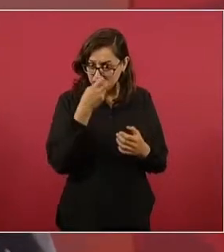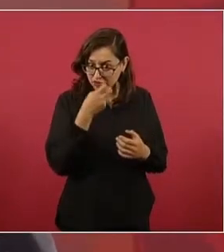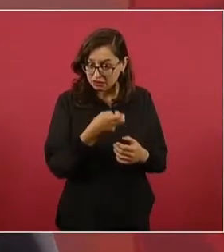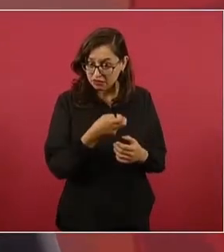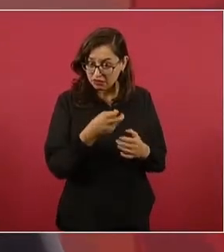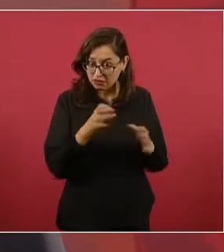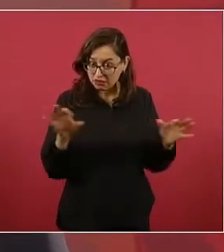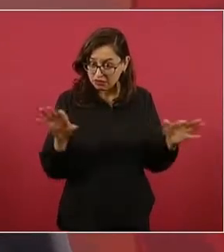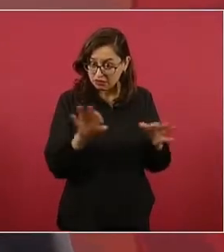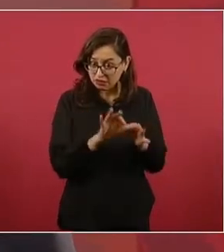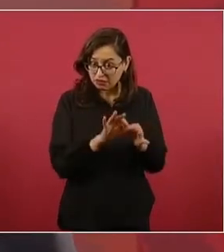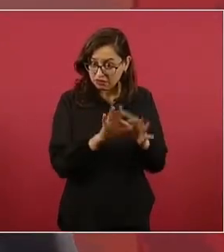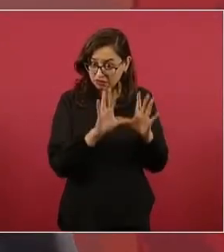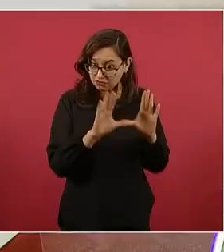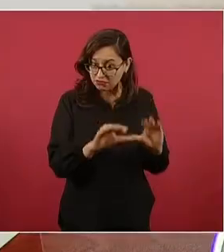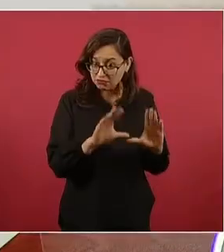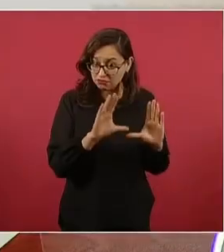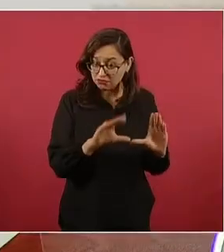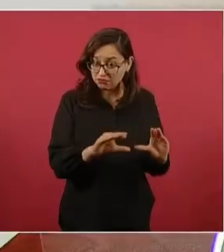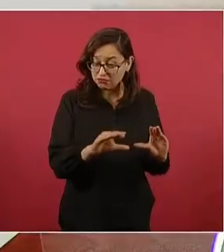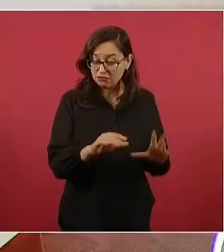ni de ninguna persona